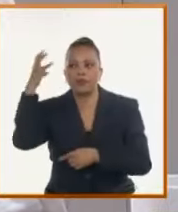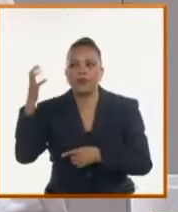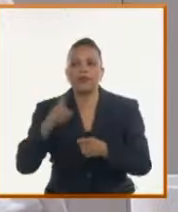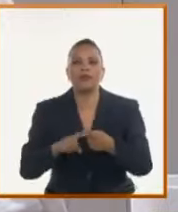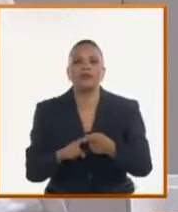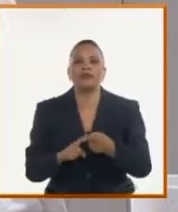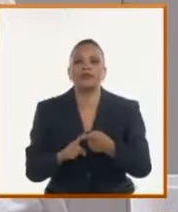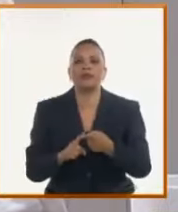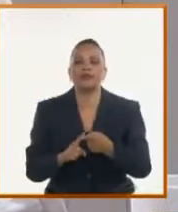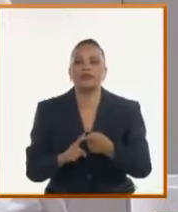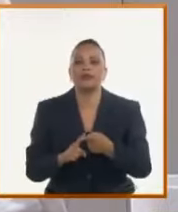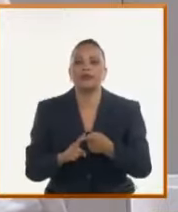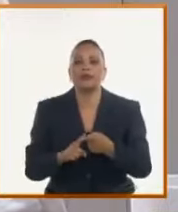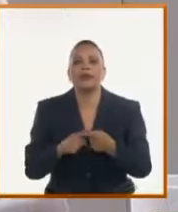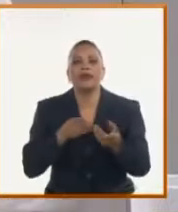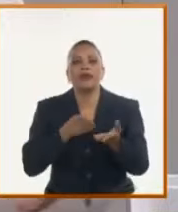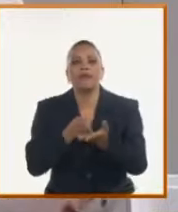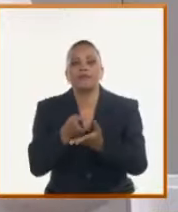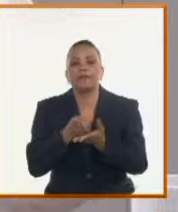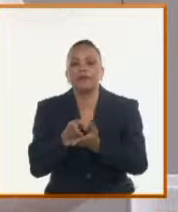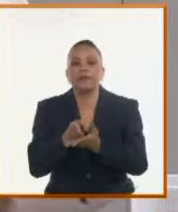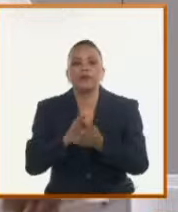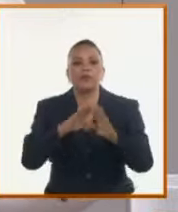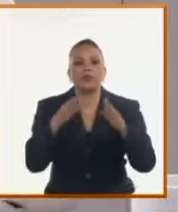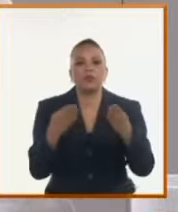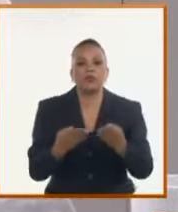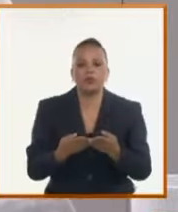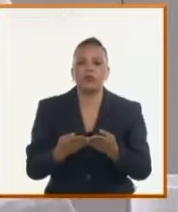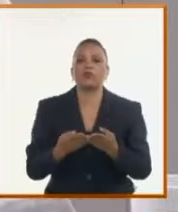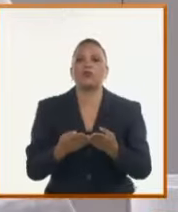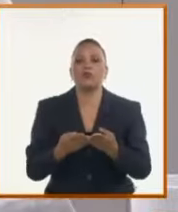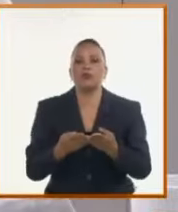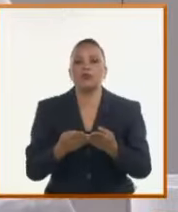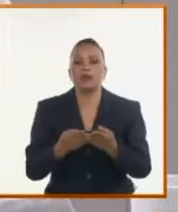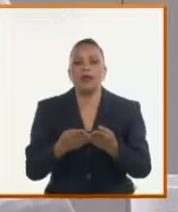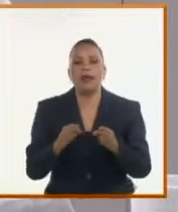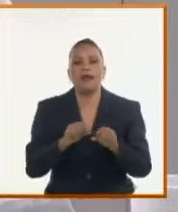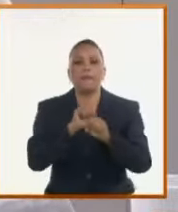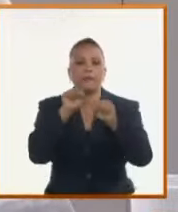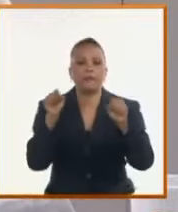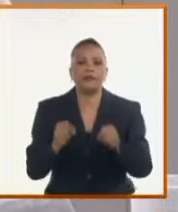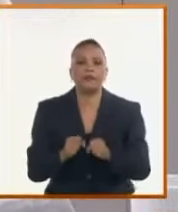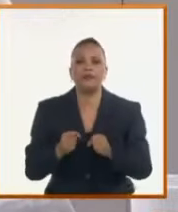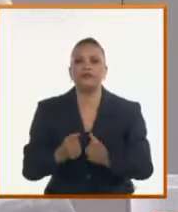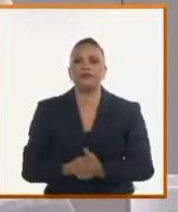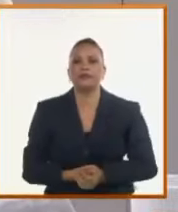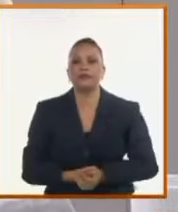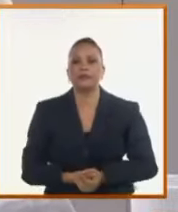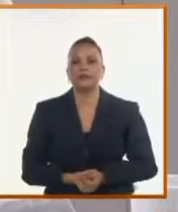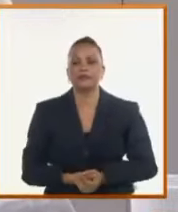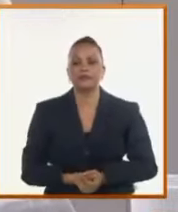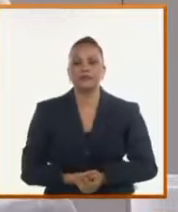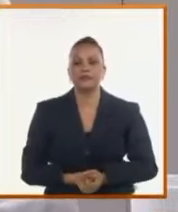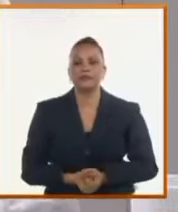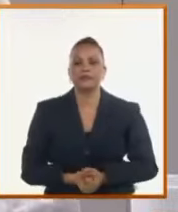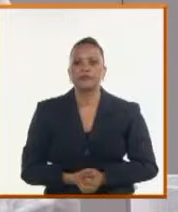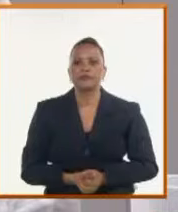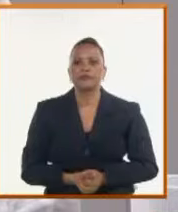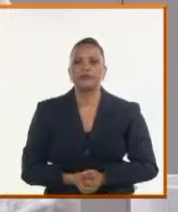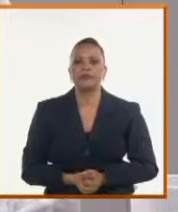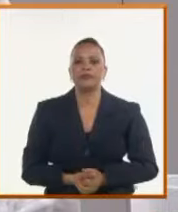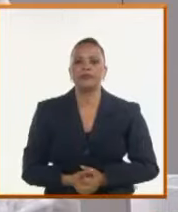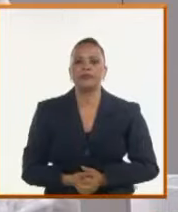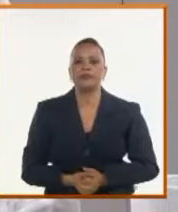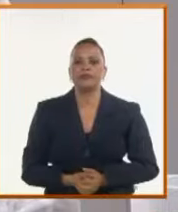que a partir de su sedimiento y de su posibilidad de de aglutinar a todos los centes que